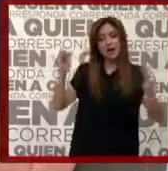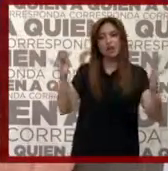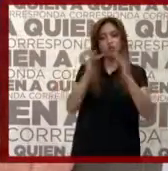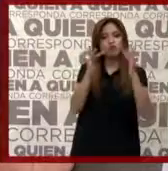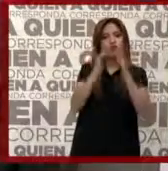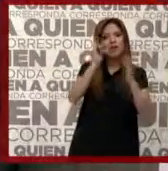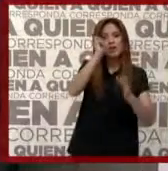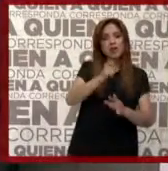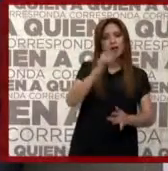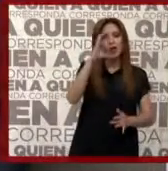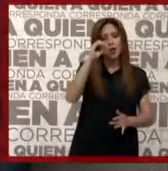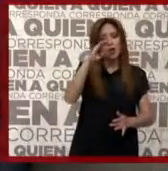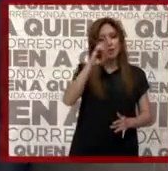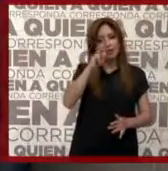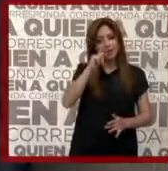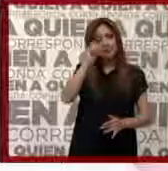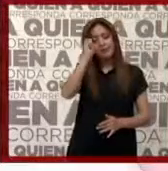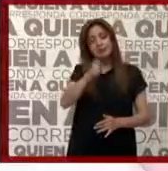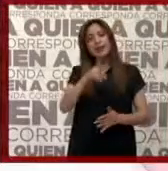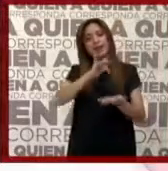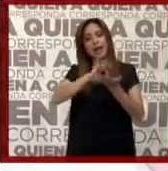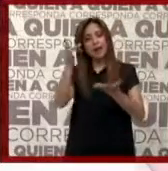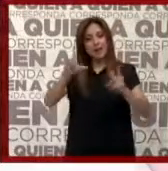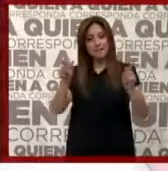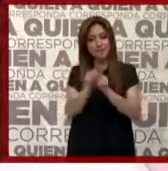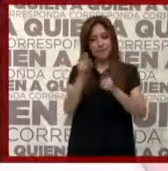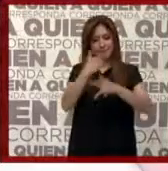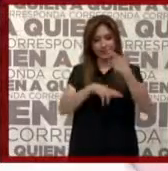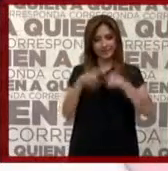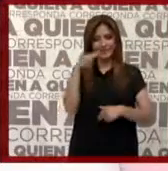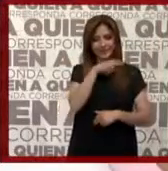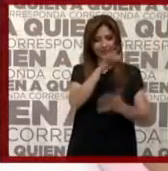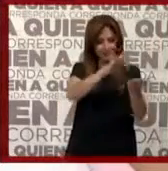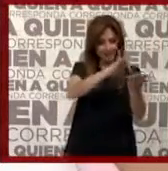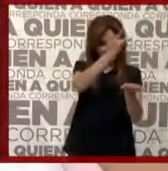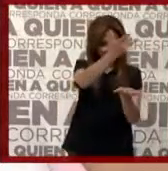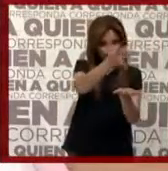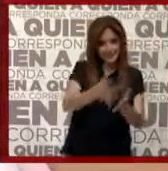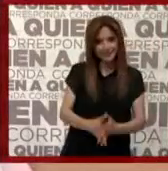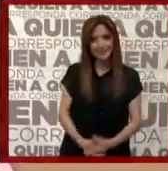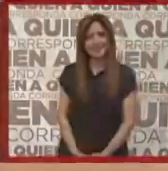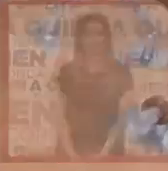directamente con grama migrar se lo agradezco otra pausa y volvó de inmediato gracias